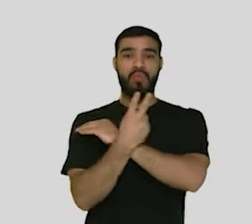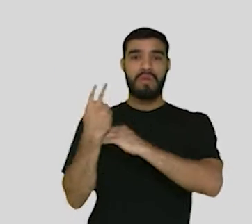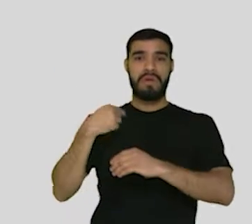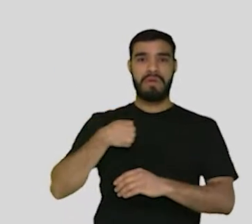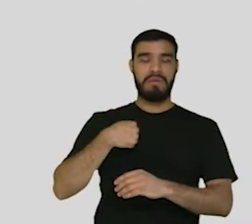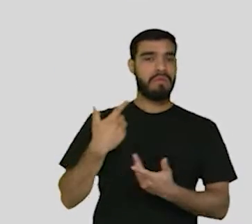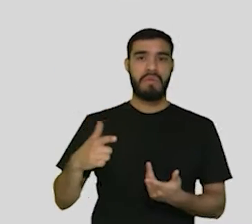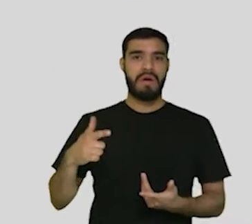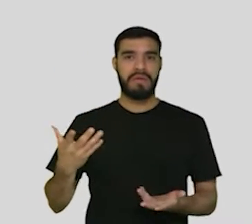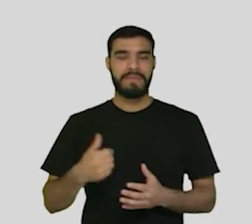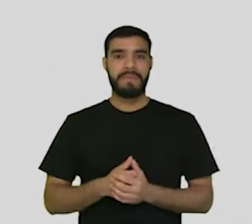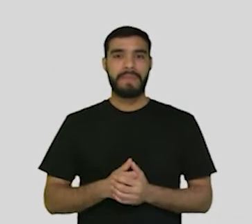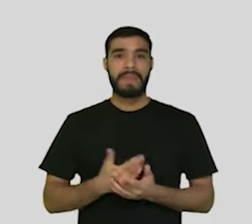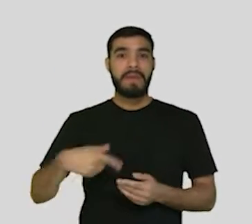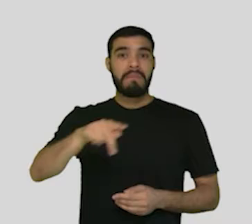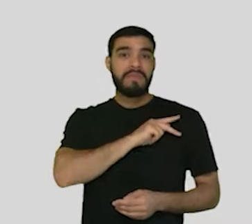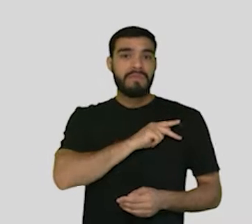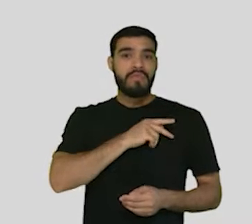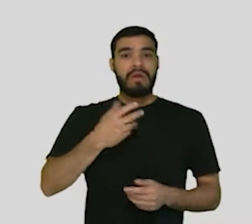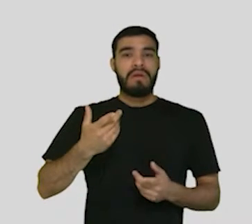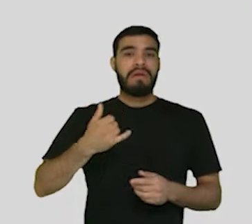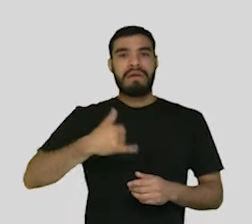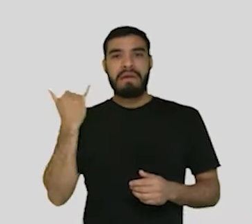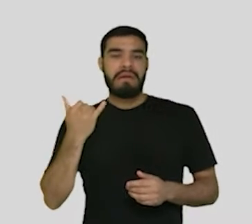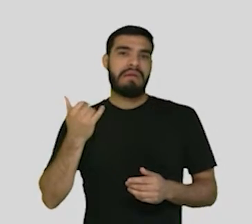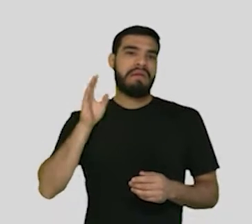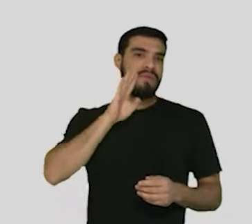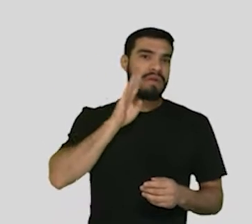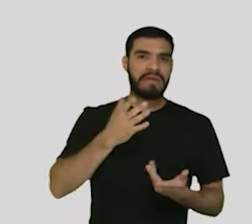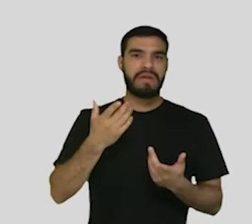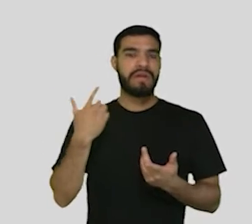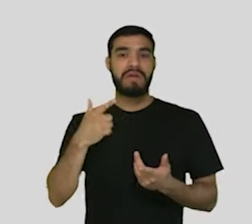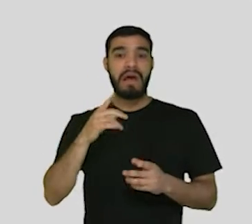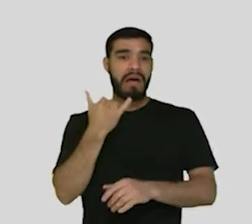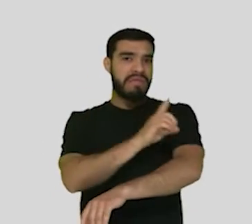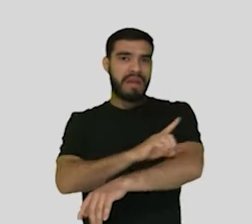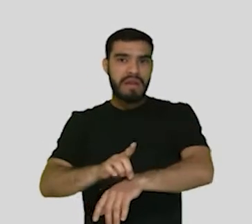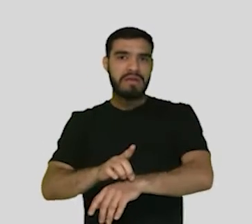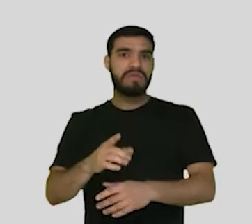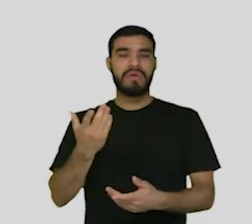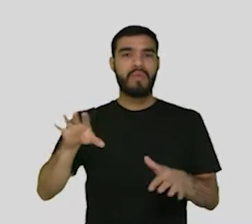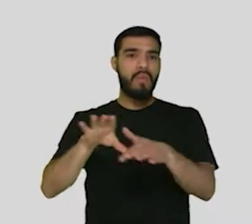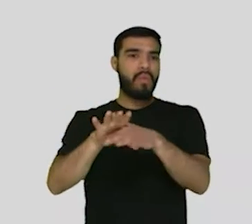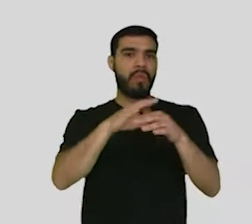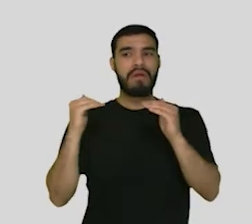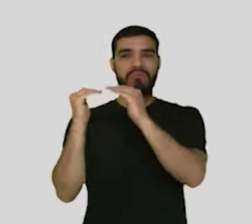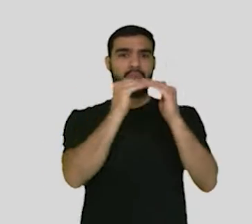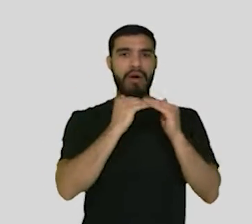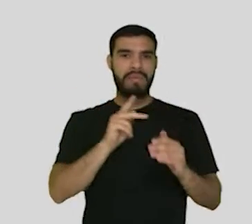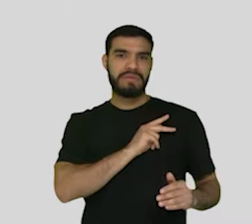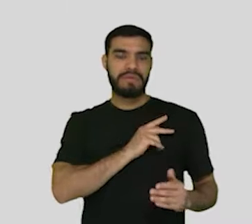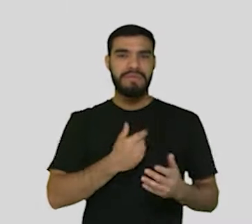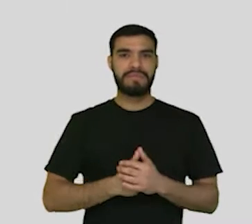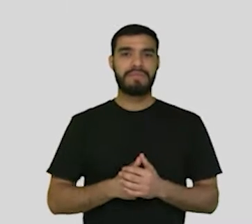ñande netame, naipori jape ten ley o ñangarecova, pebape derecho, y catojangua esa ya e, ñande ya yoyaja